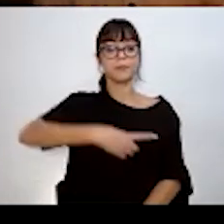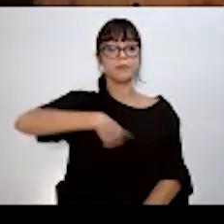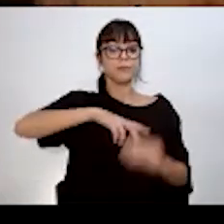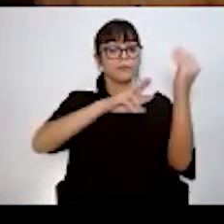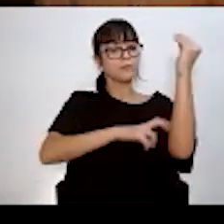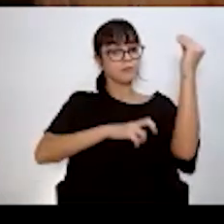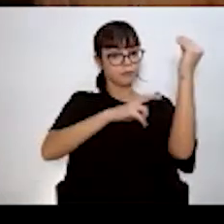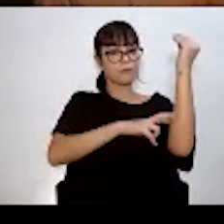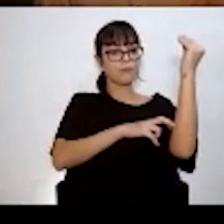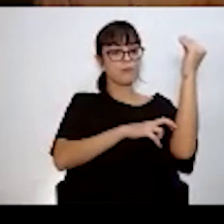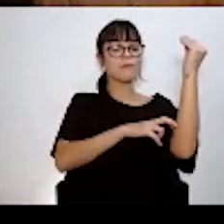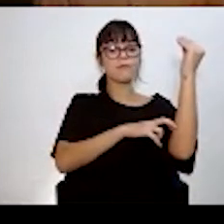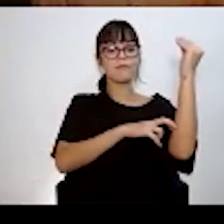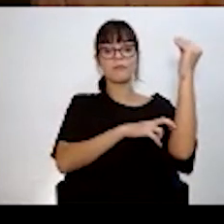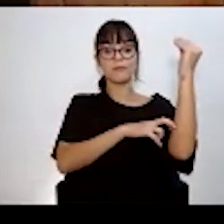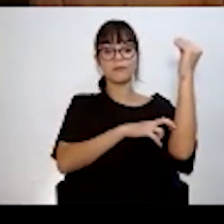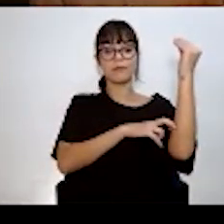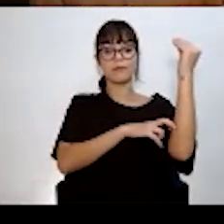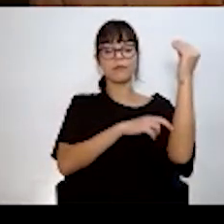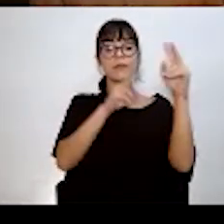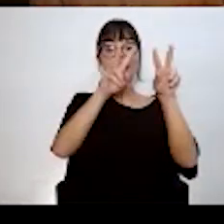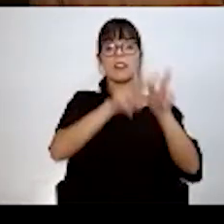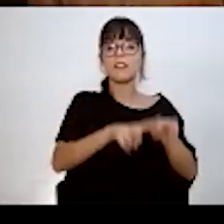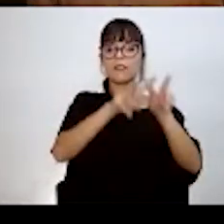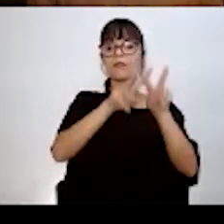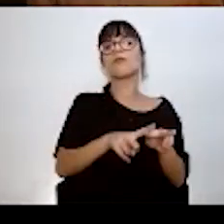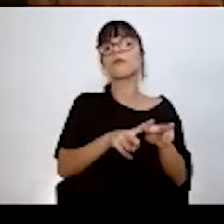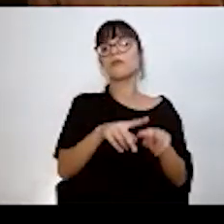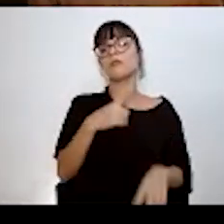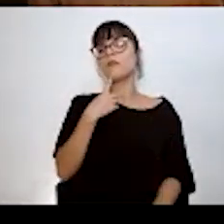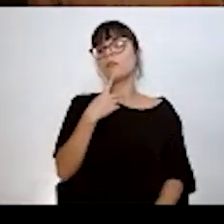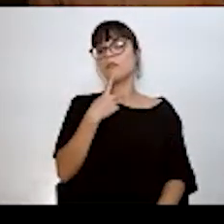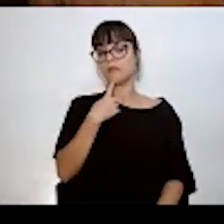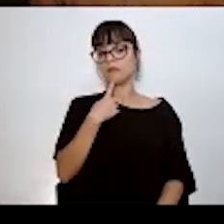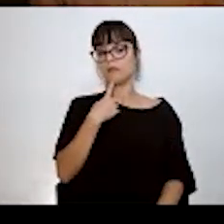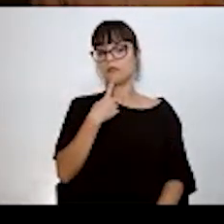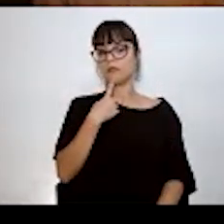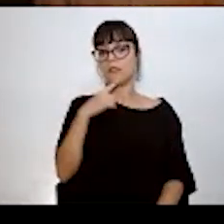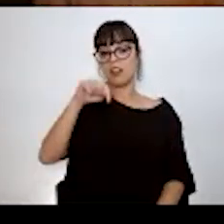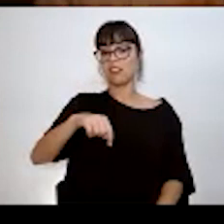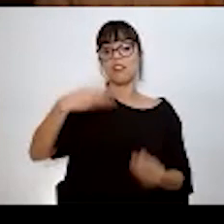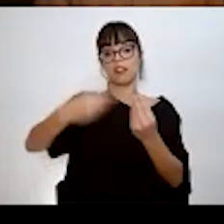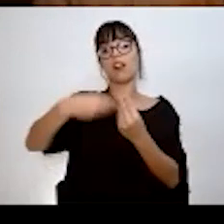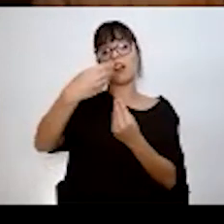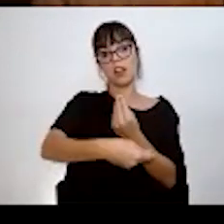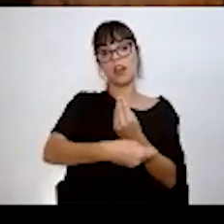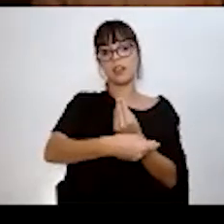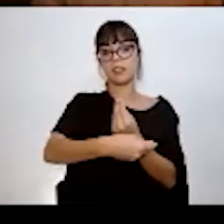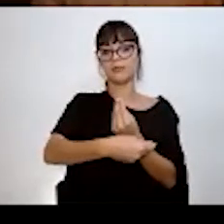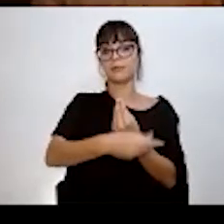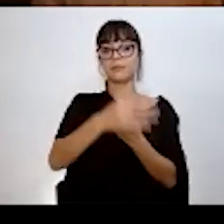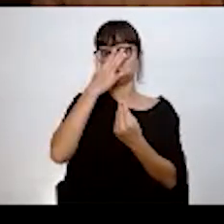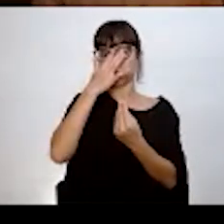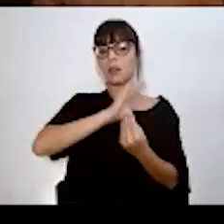Los estudios desarrollados hasta el momento nos permiten hablar casi de una violencia endémica en el caso de Gran Canaria, donde hay una frecuencia de